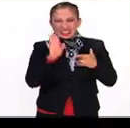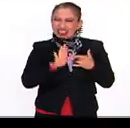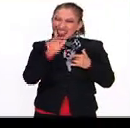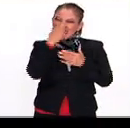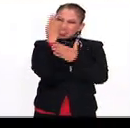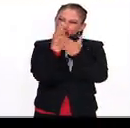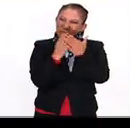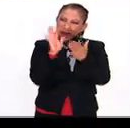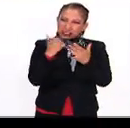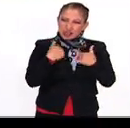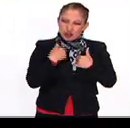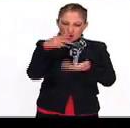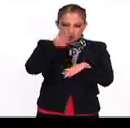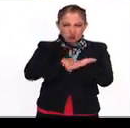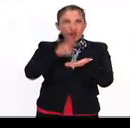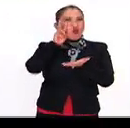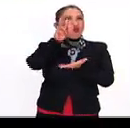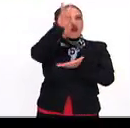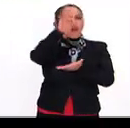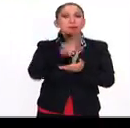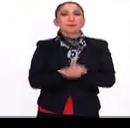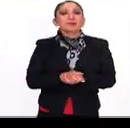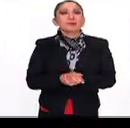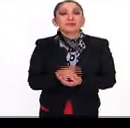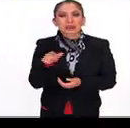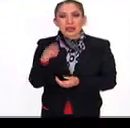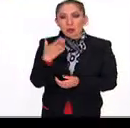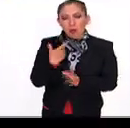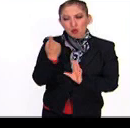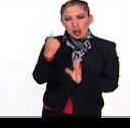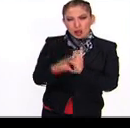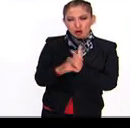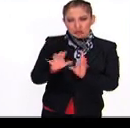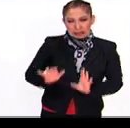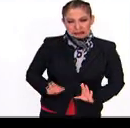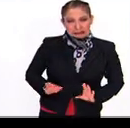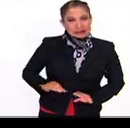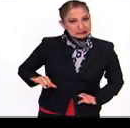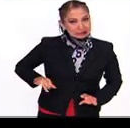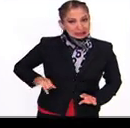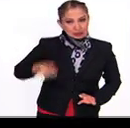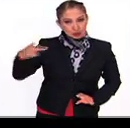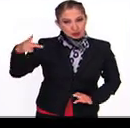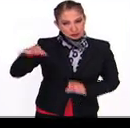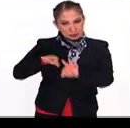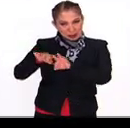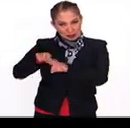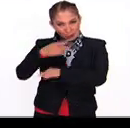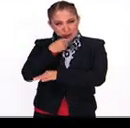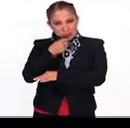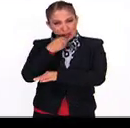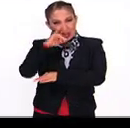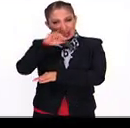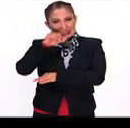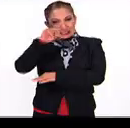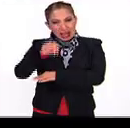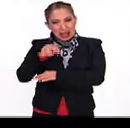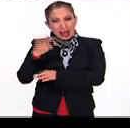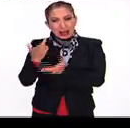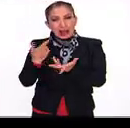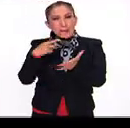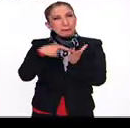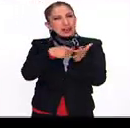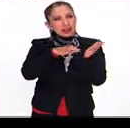o viendo de otra manera, ¿no? Claro, una peculiaridad de algunas de los trabajos en pequeña dimensión